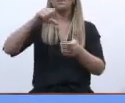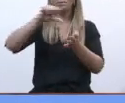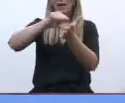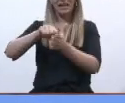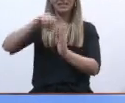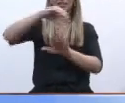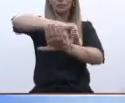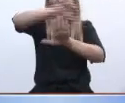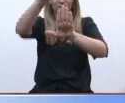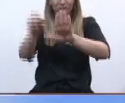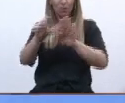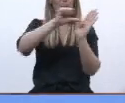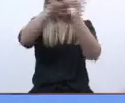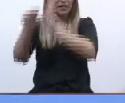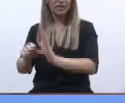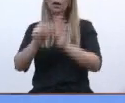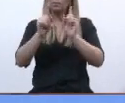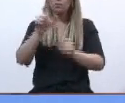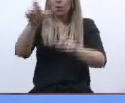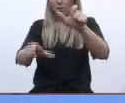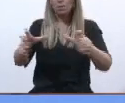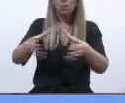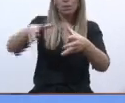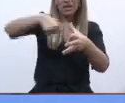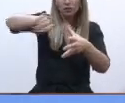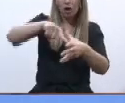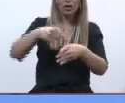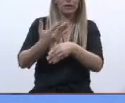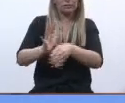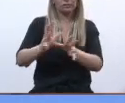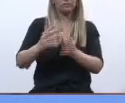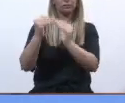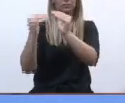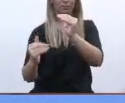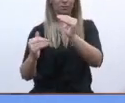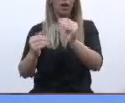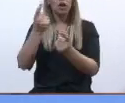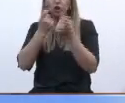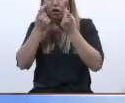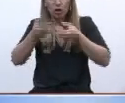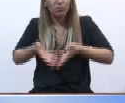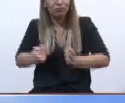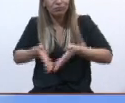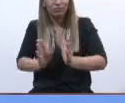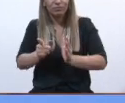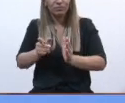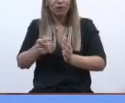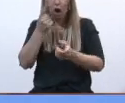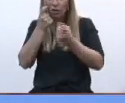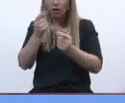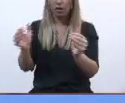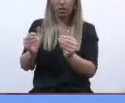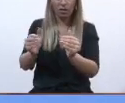y de la propia población marginada en los centrales, el control de la natalidad es una solución.